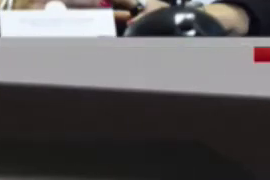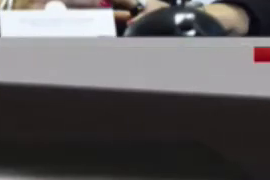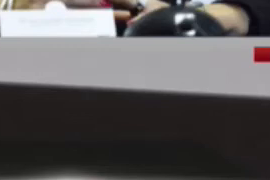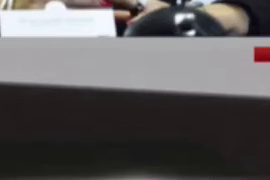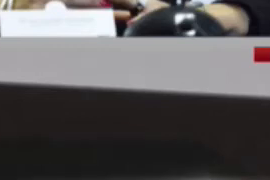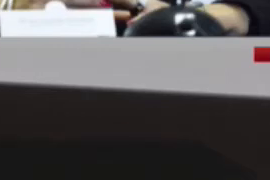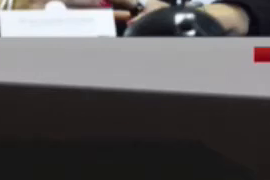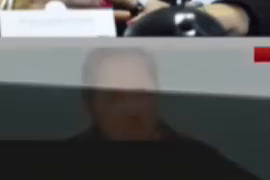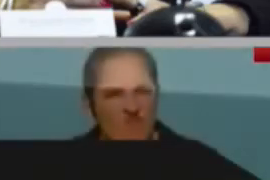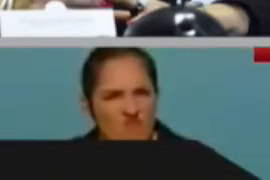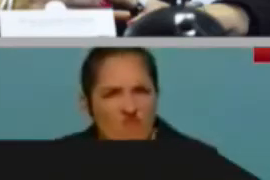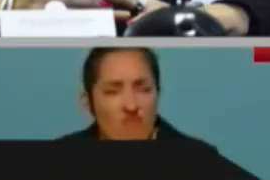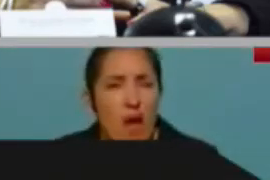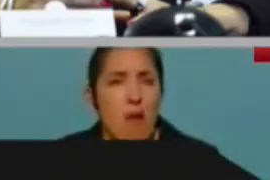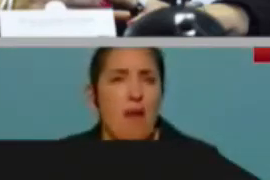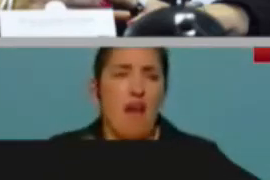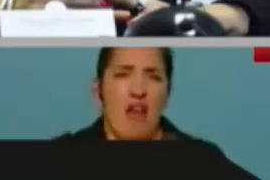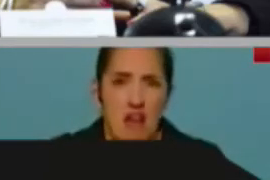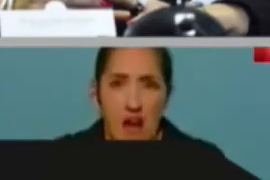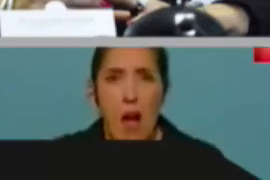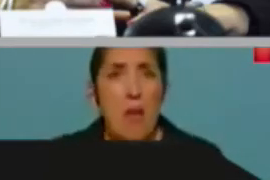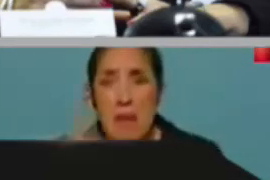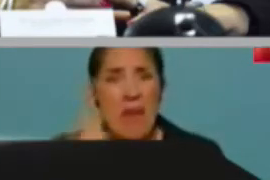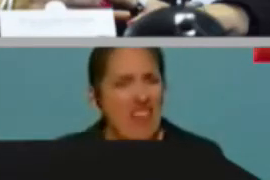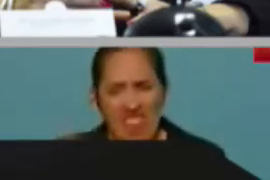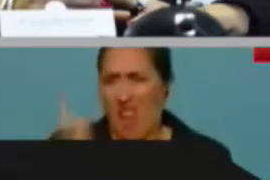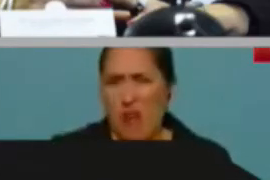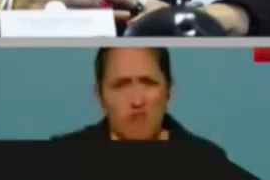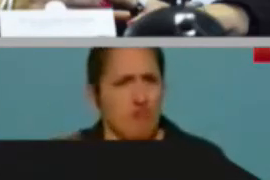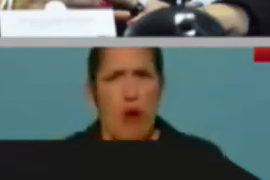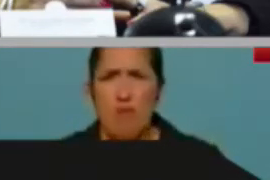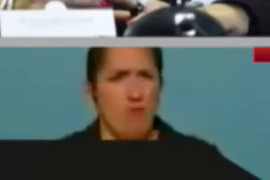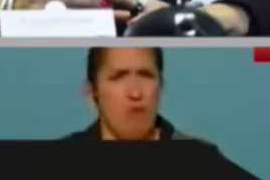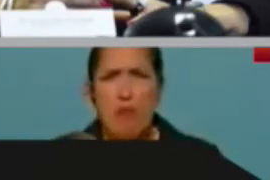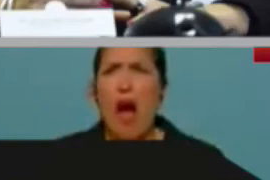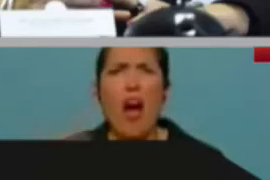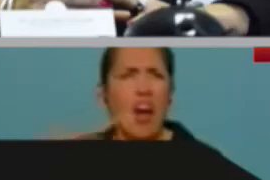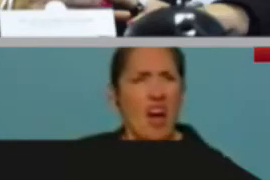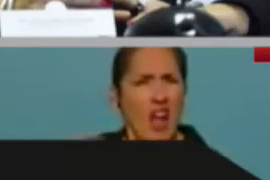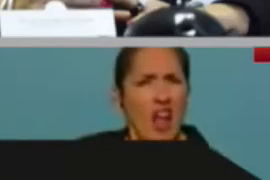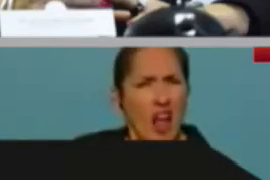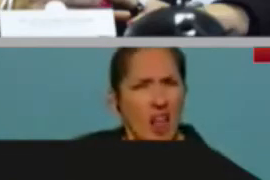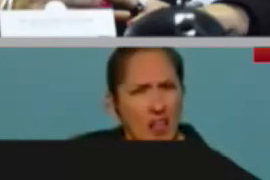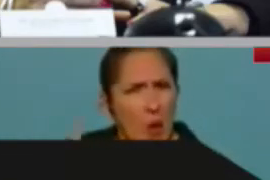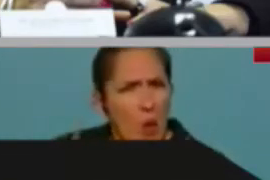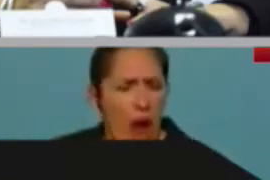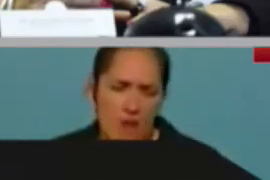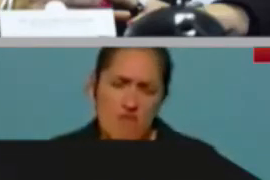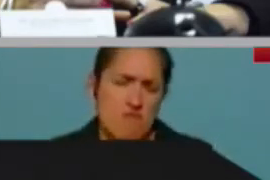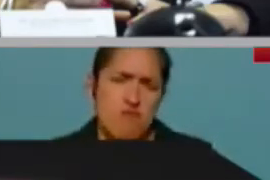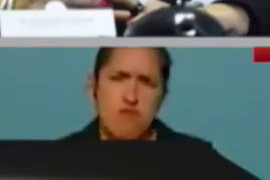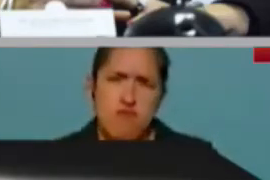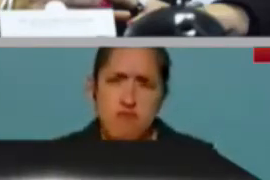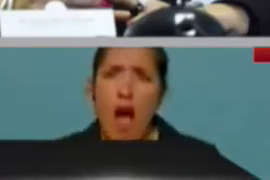jueces tomen medidas concretas a la hora de cuando se formalizan este tipo de denuncias,